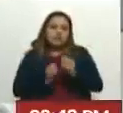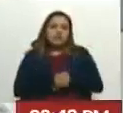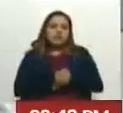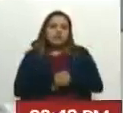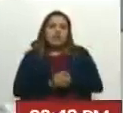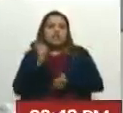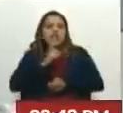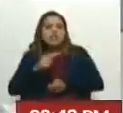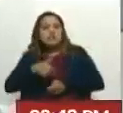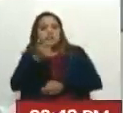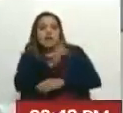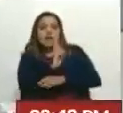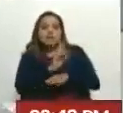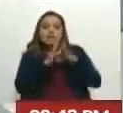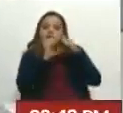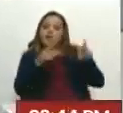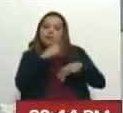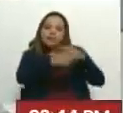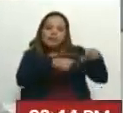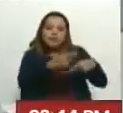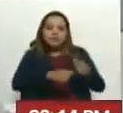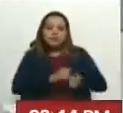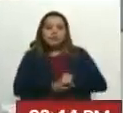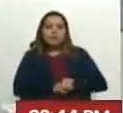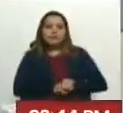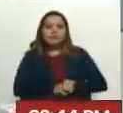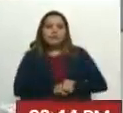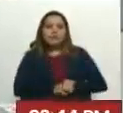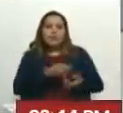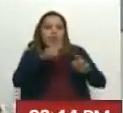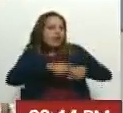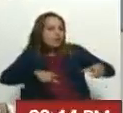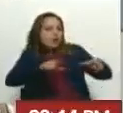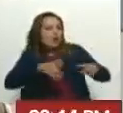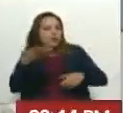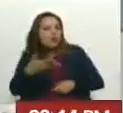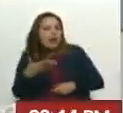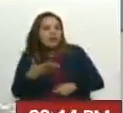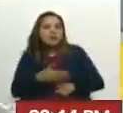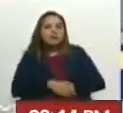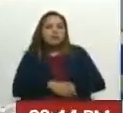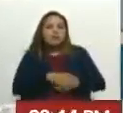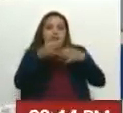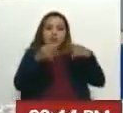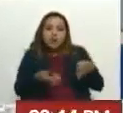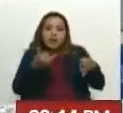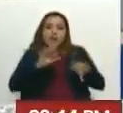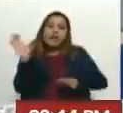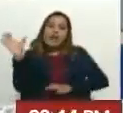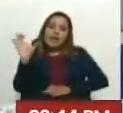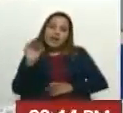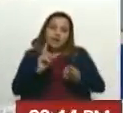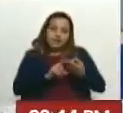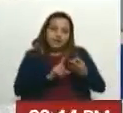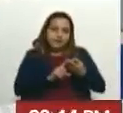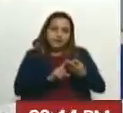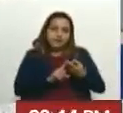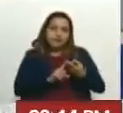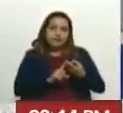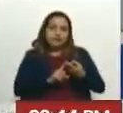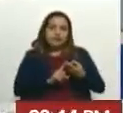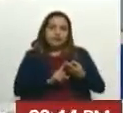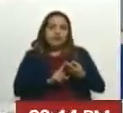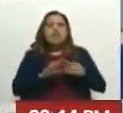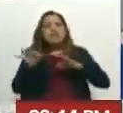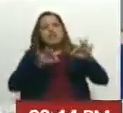uno haga con más rapidez todos estos procesos. Y con respecto a los lugares, 100% confirmados los de Caracas. Tenemos